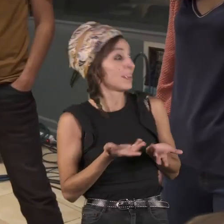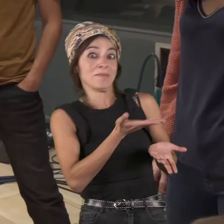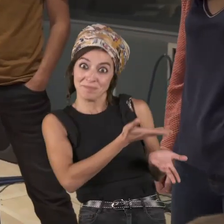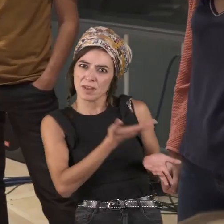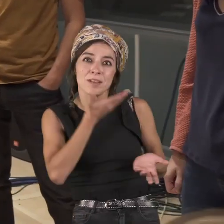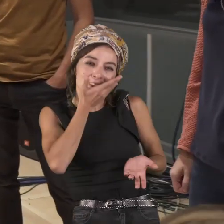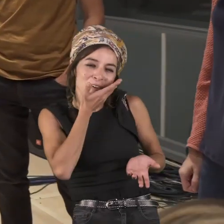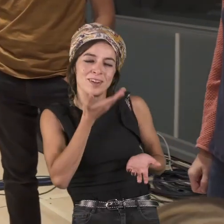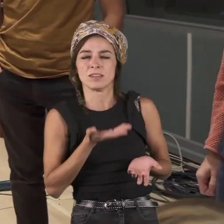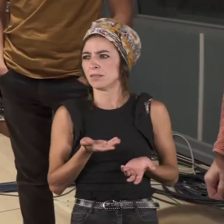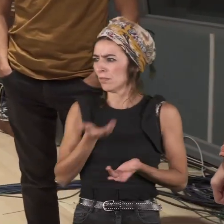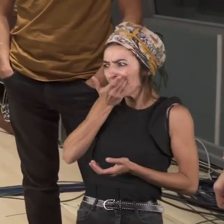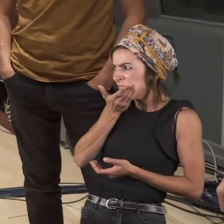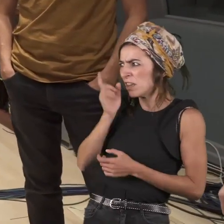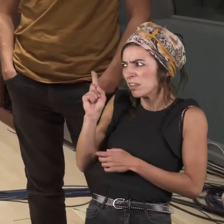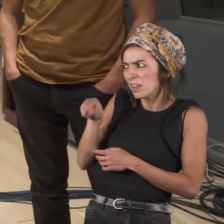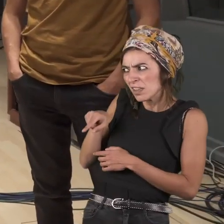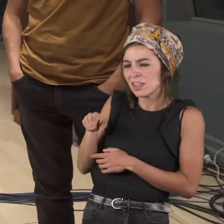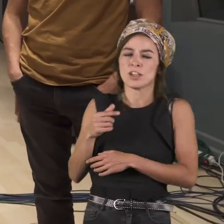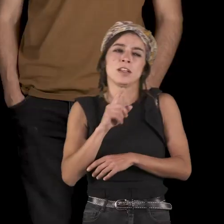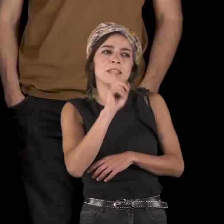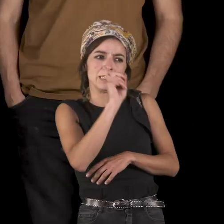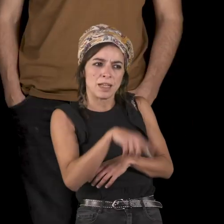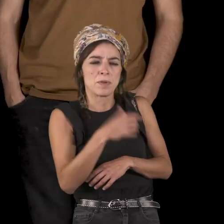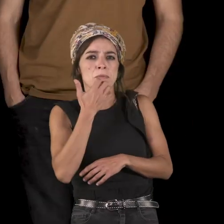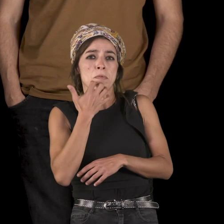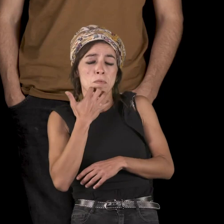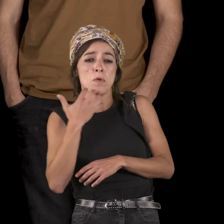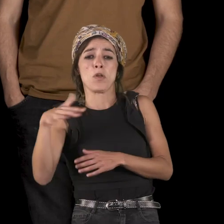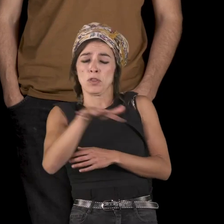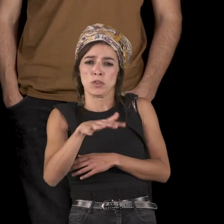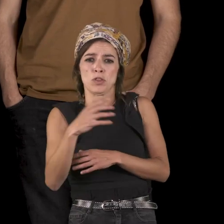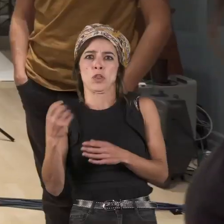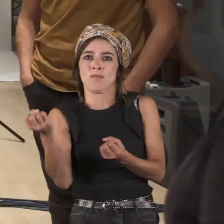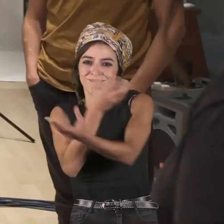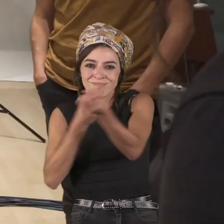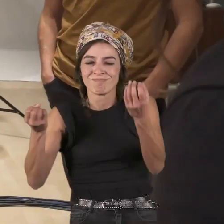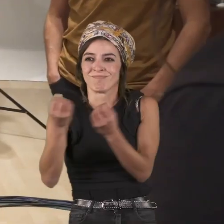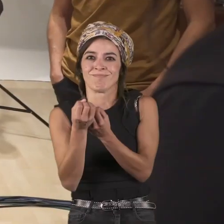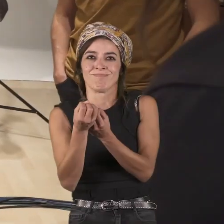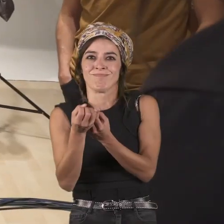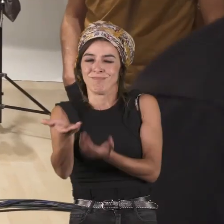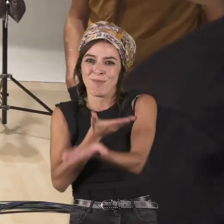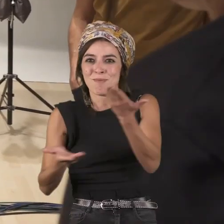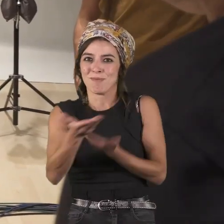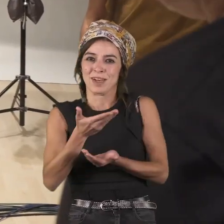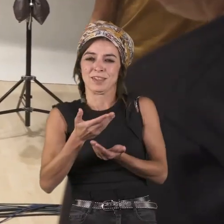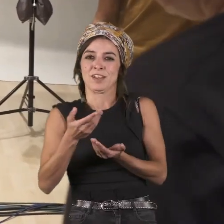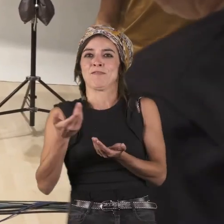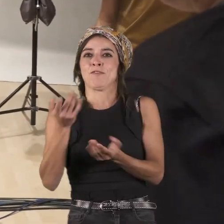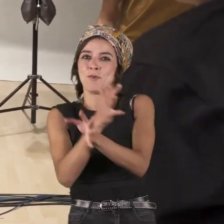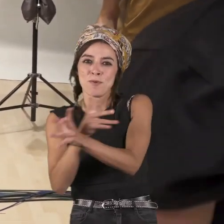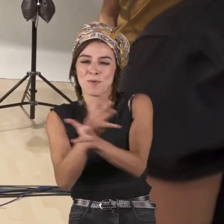Hori da beroa. Hori bakarrik? Hori, eta elkartzeko eta elkarbanatzeko gunea. Topo egin eta